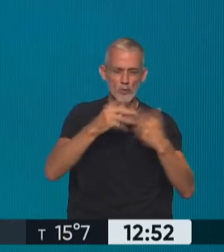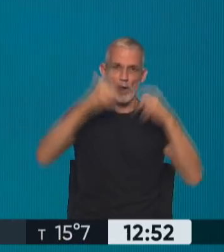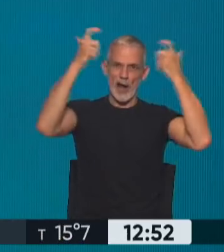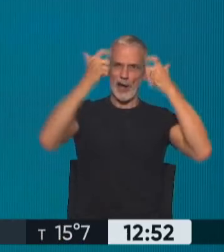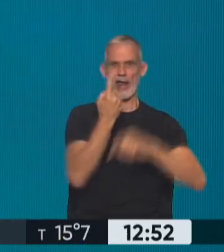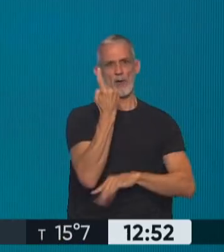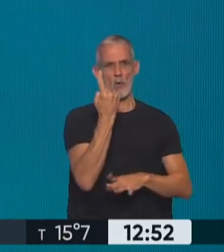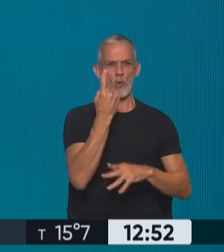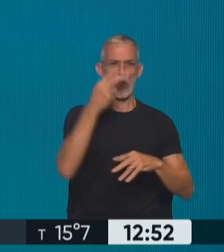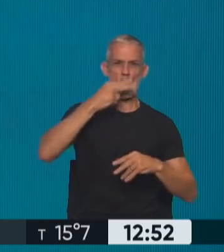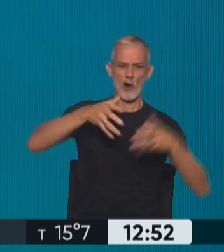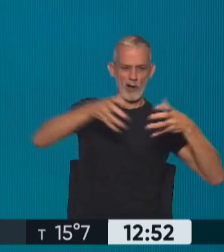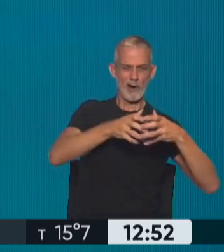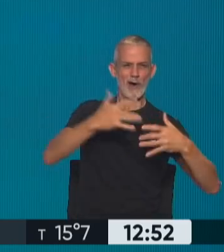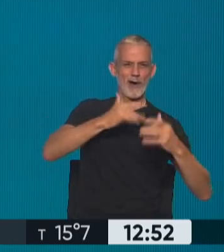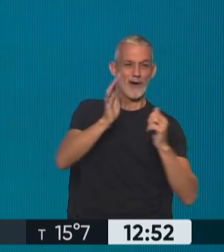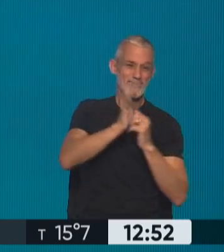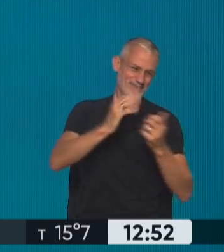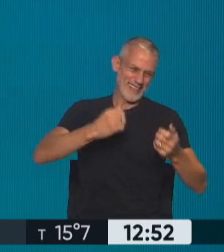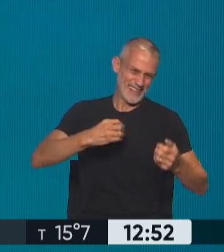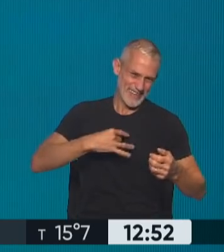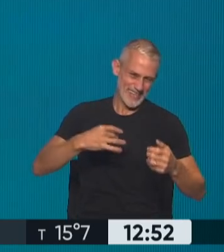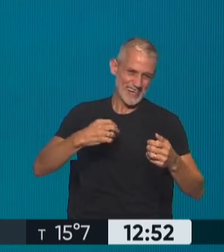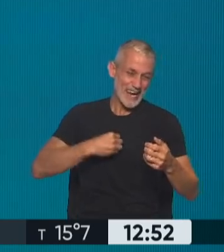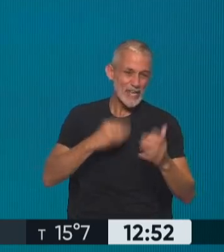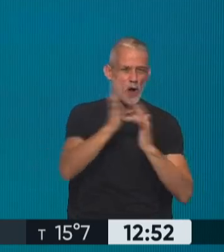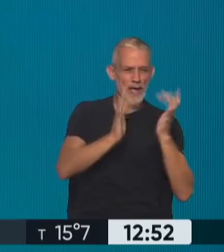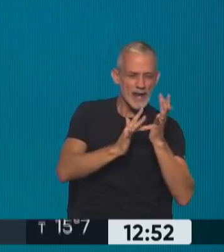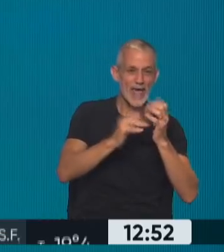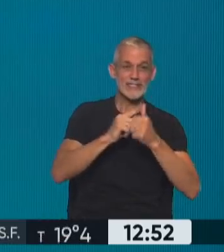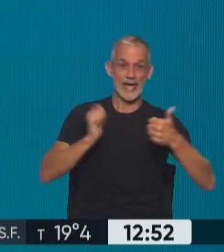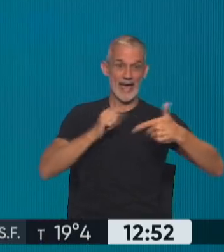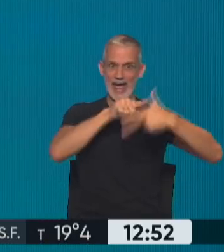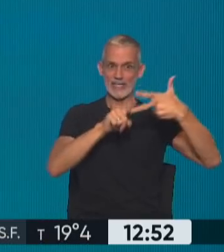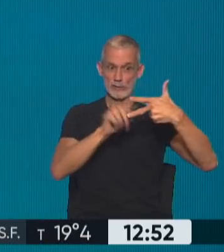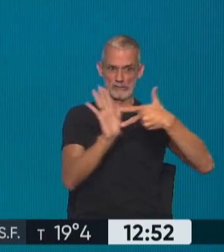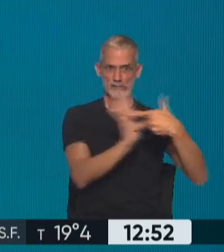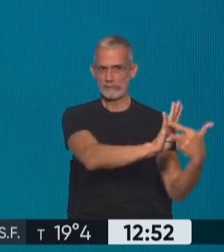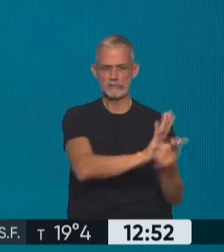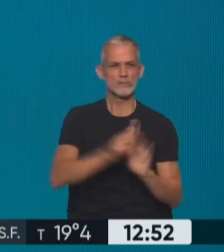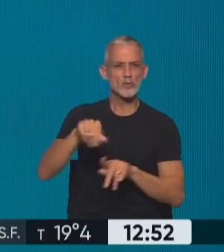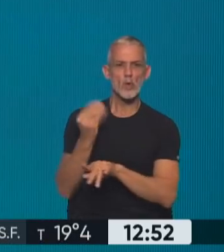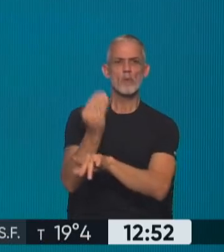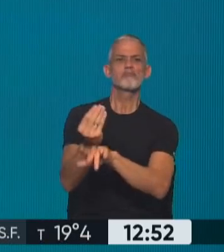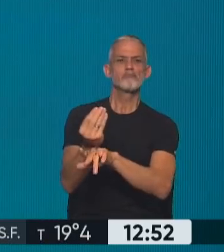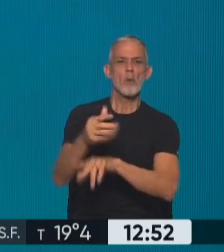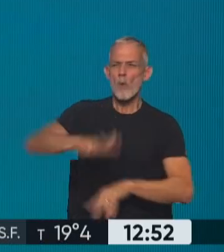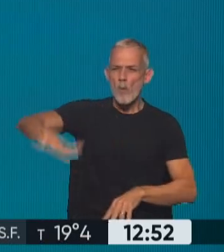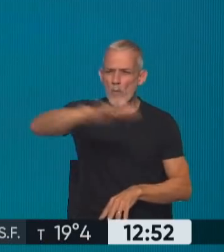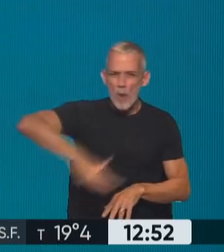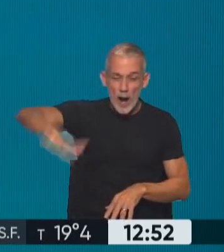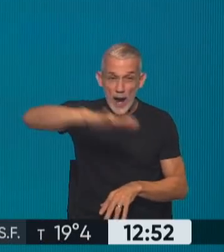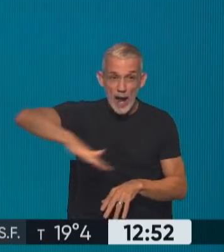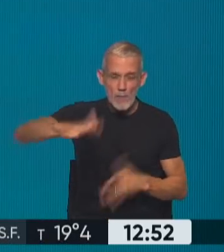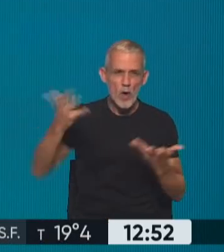monarquía, la nobleza, el clero y el ejército. Entonces, cuando cae y finalmente el pueblo,